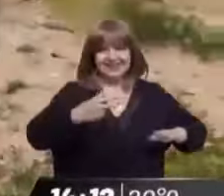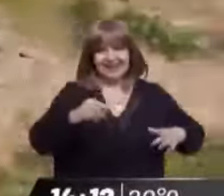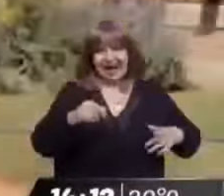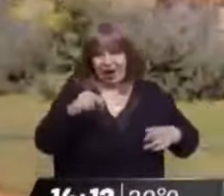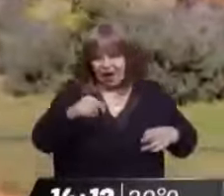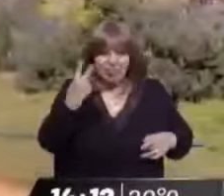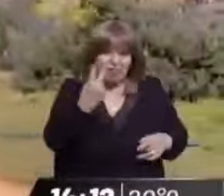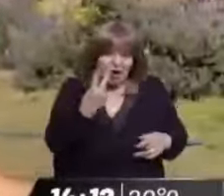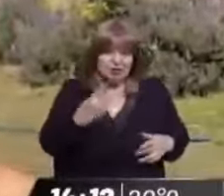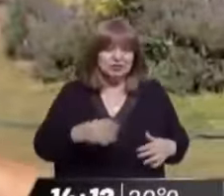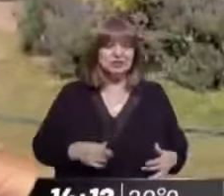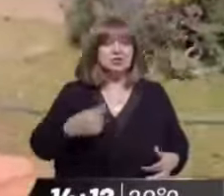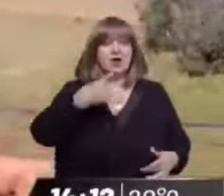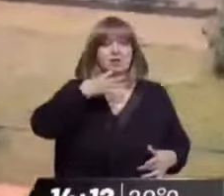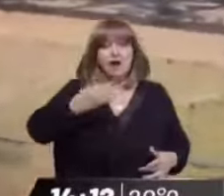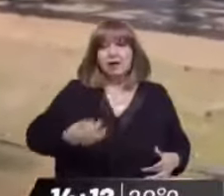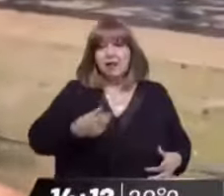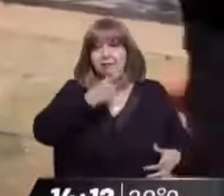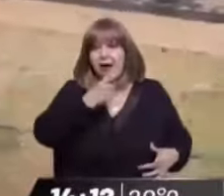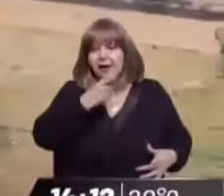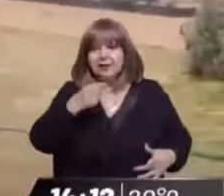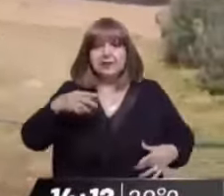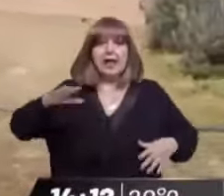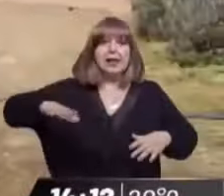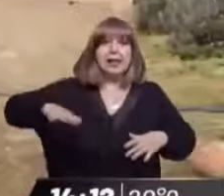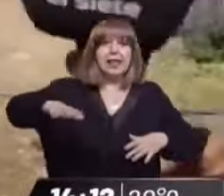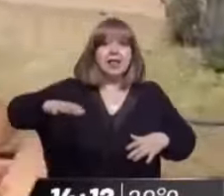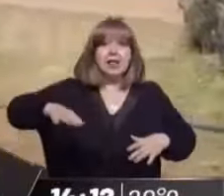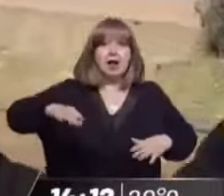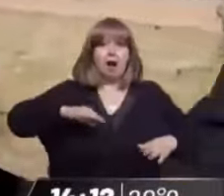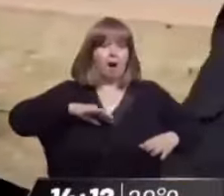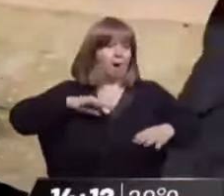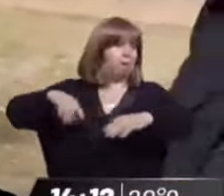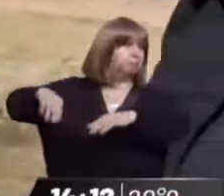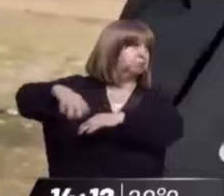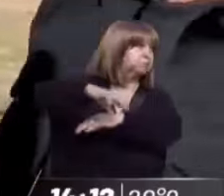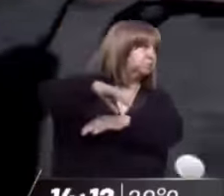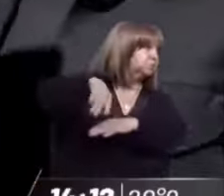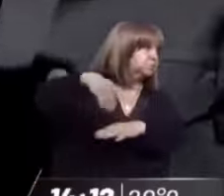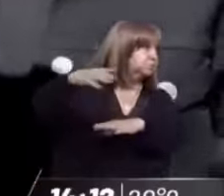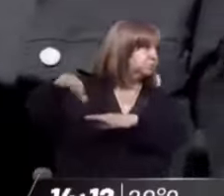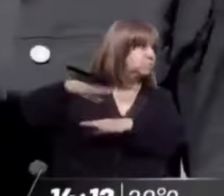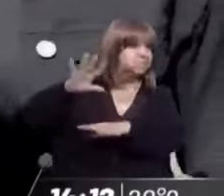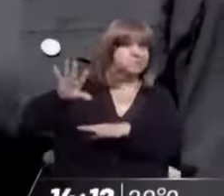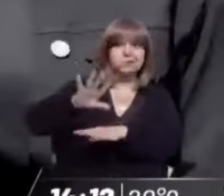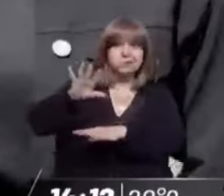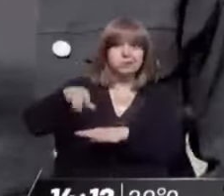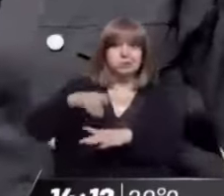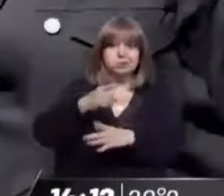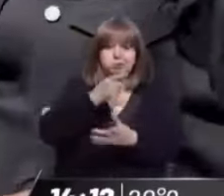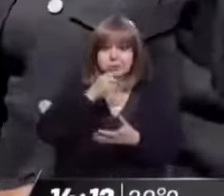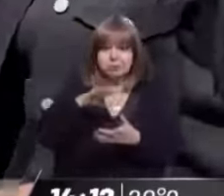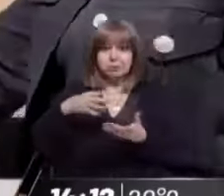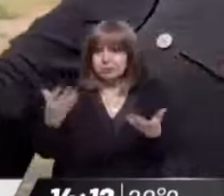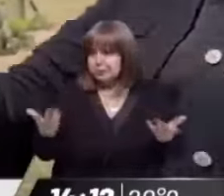fue un momento de descuido parece en aquella pileta que vemos allá atrás no que están allí atrás entr